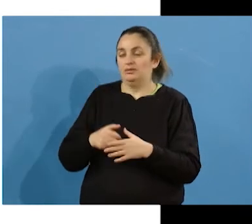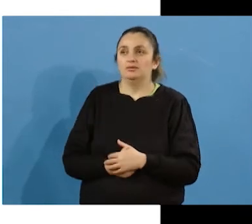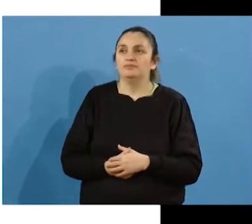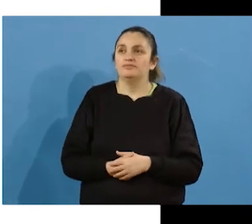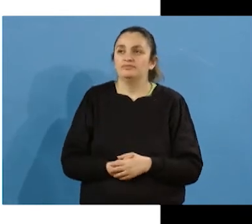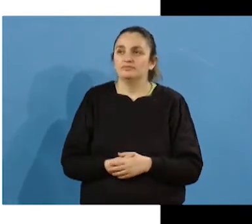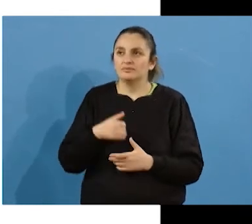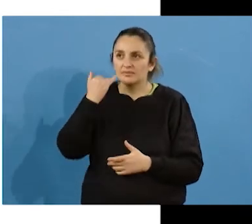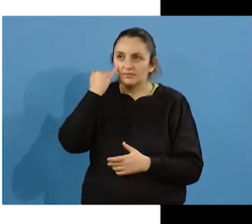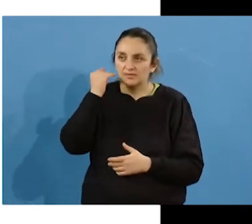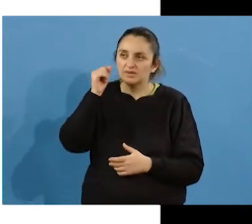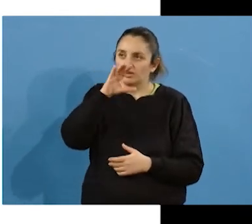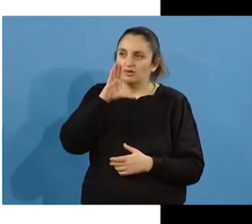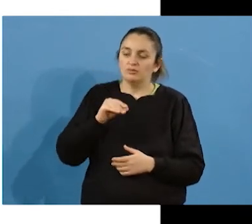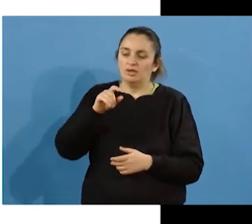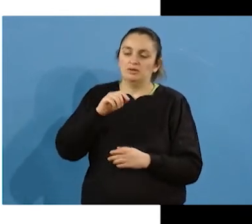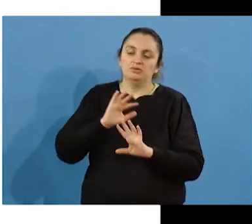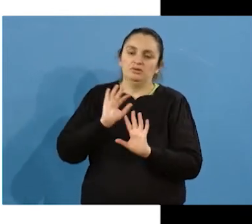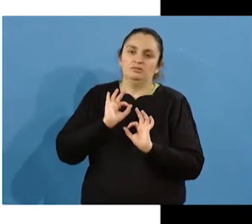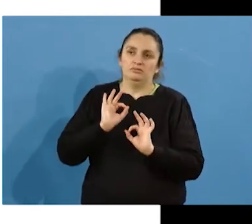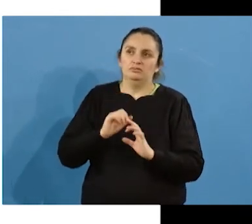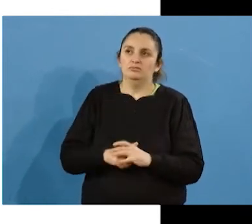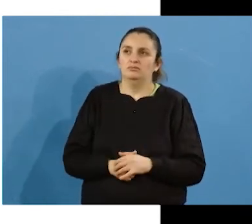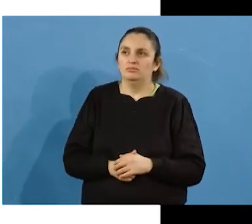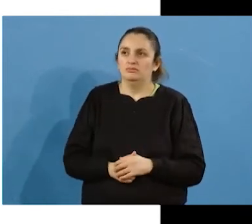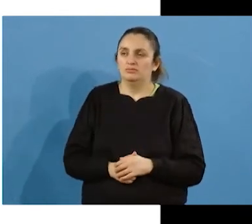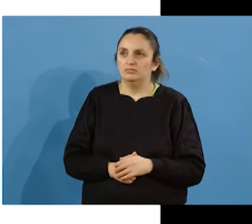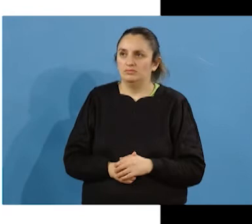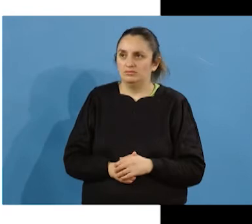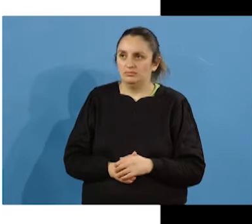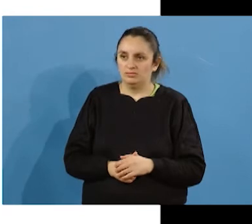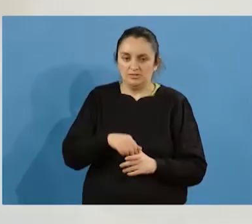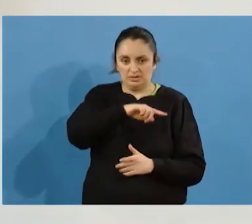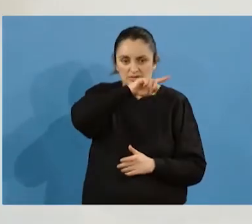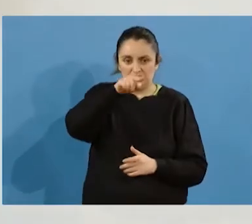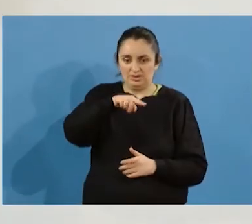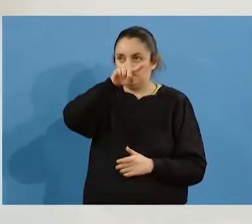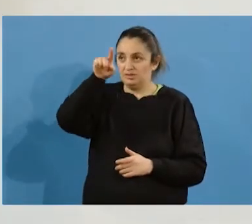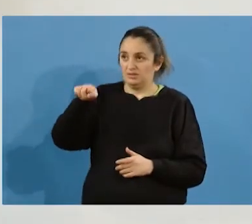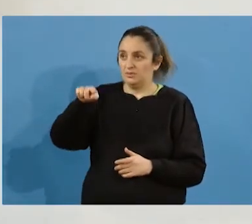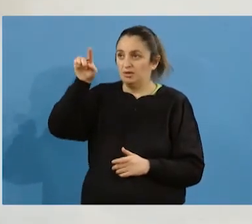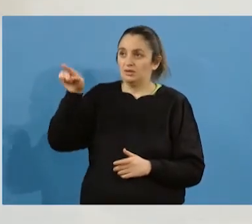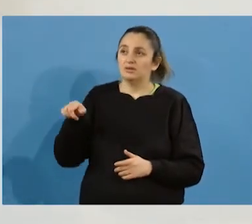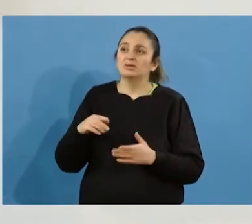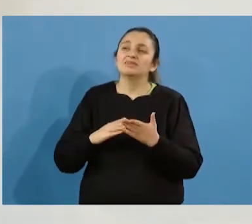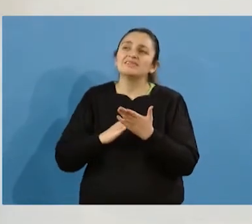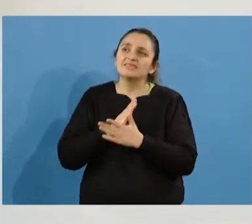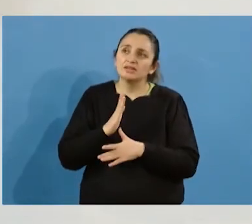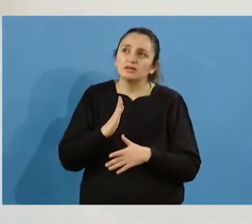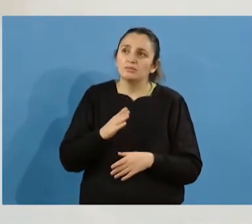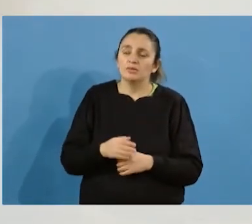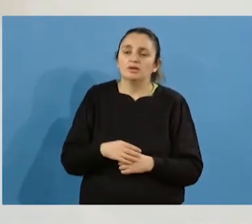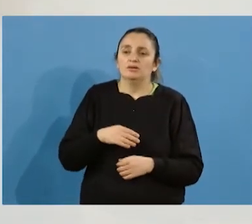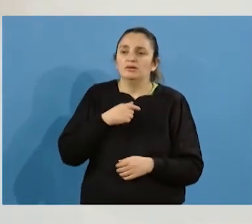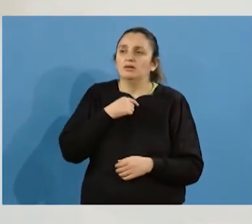ya lo tenemos copiado acá en el pizarrón y separado en términos y siempre nos vemos tentados siempre a aplicar